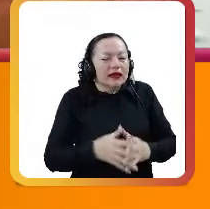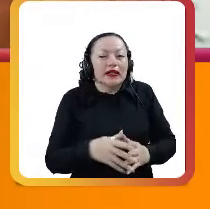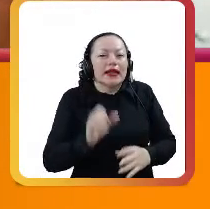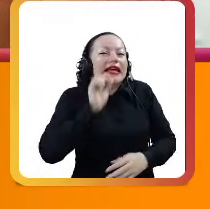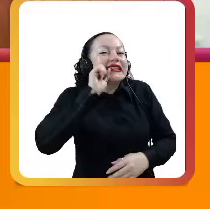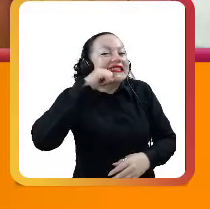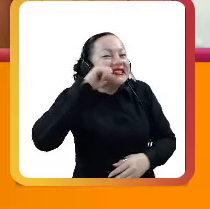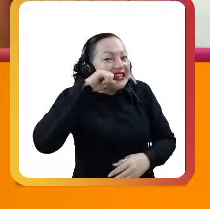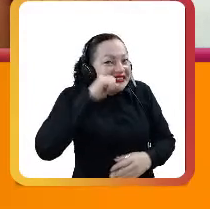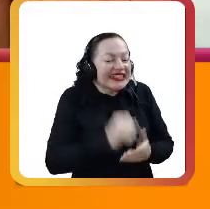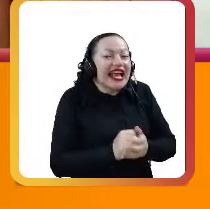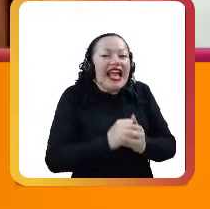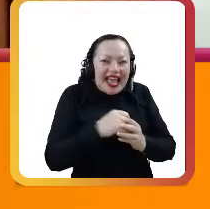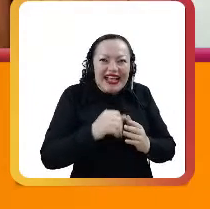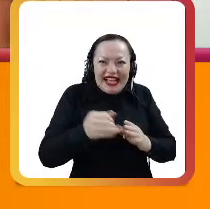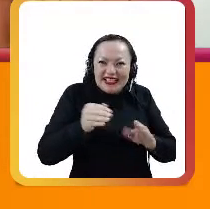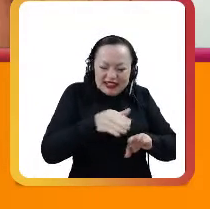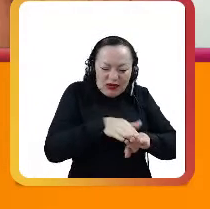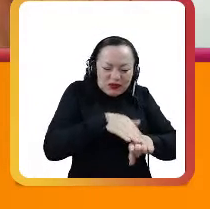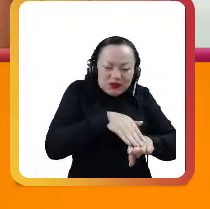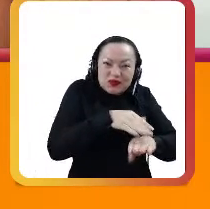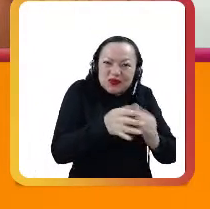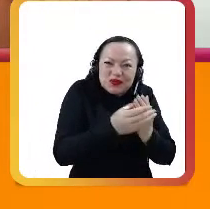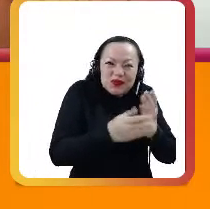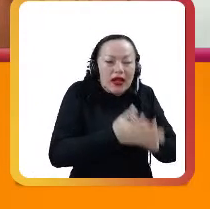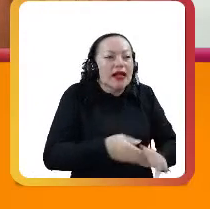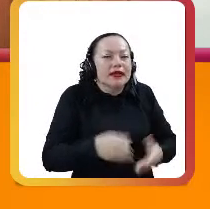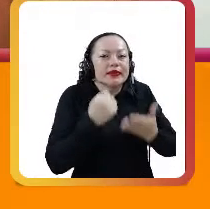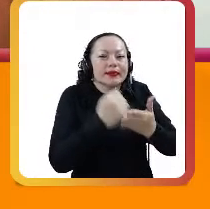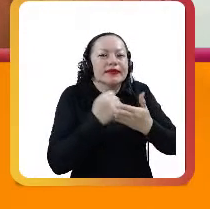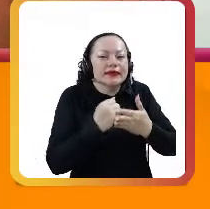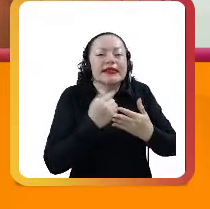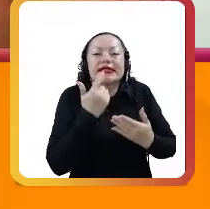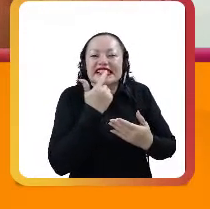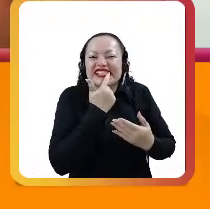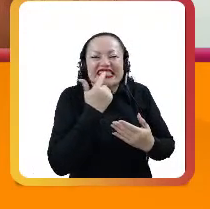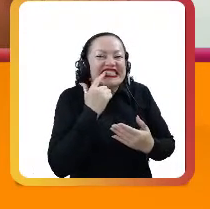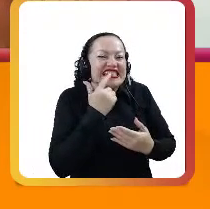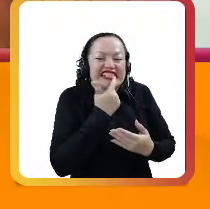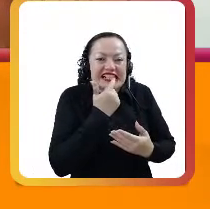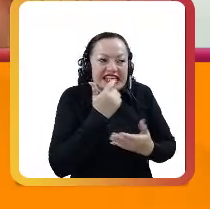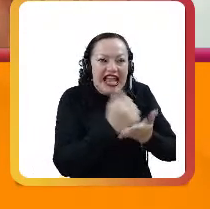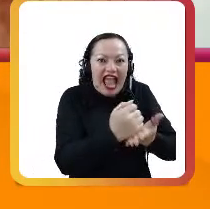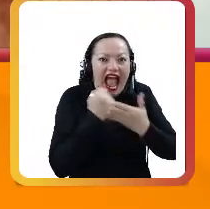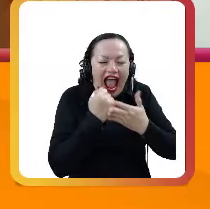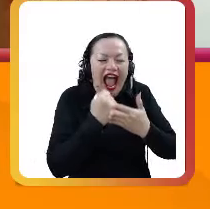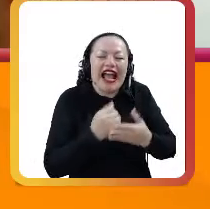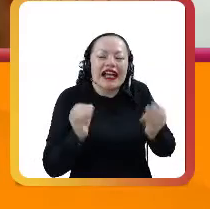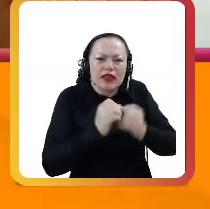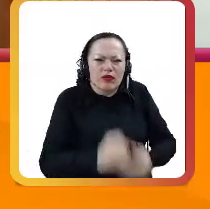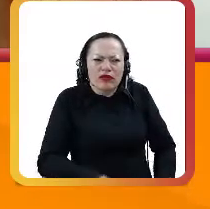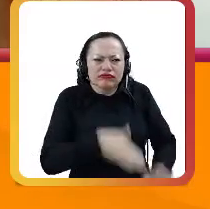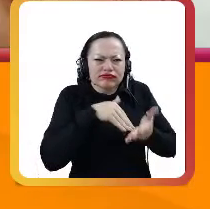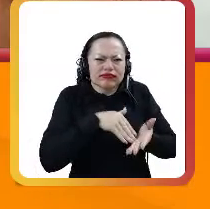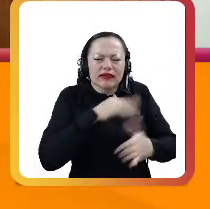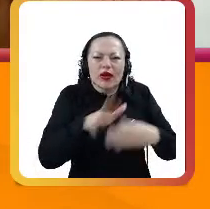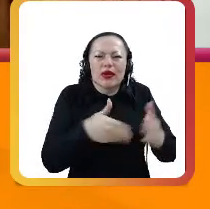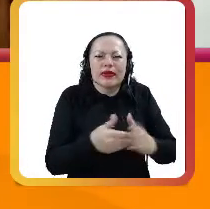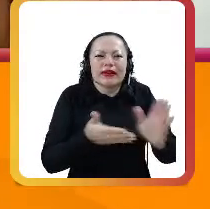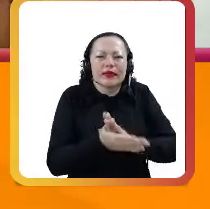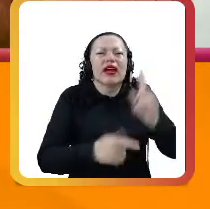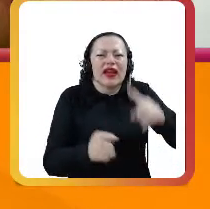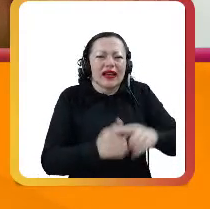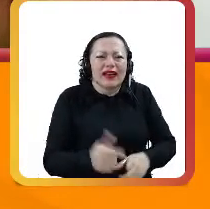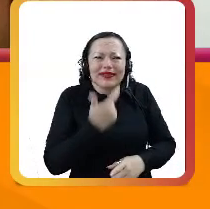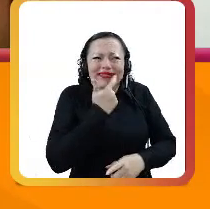zanahoria es muy buena y tiene un beneficio, es muy bueno porque fortalece las encías y los dientes, a veces ayuda a evitar para que tengamos